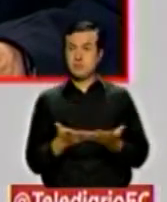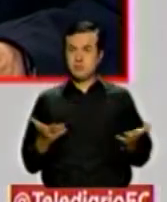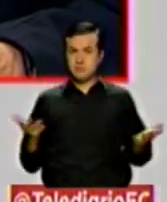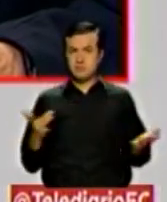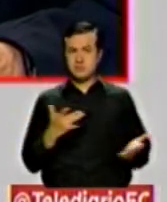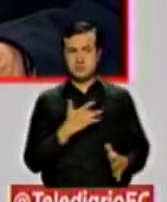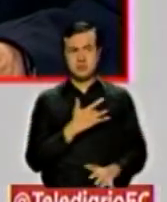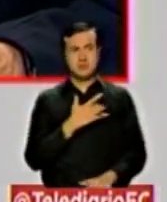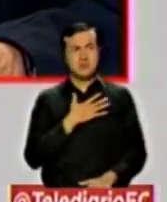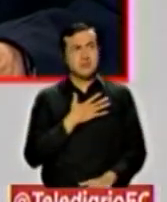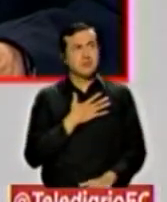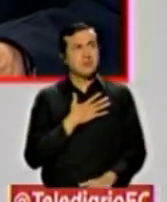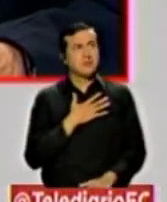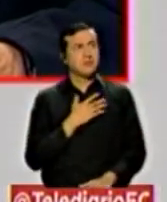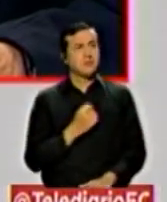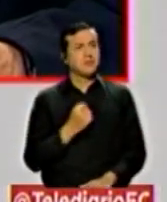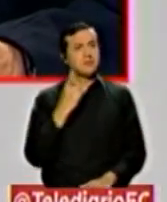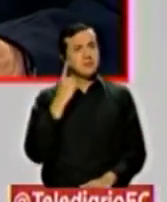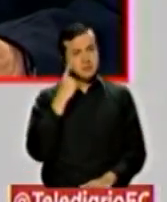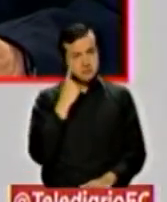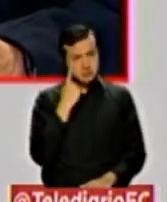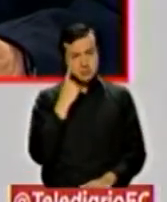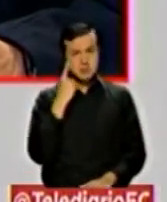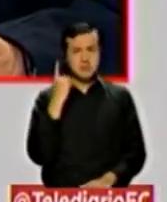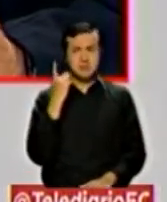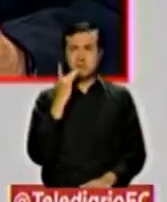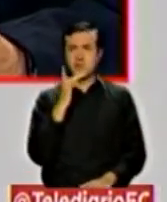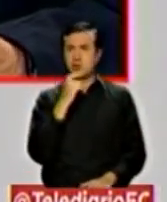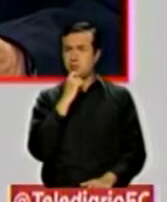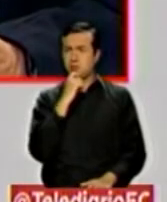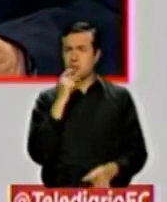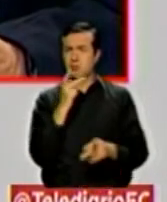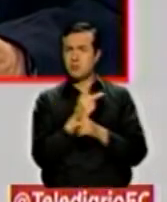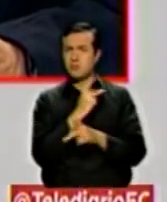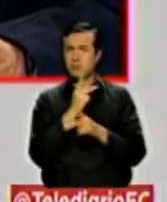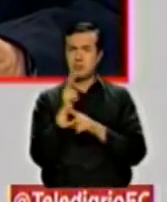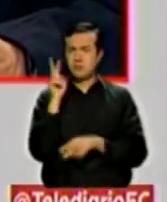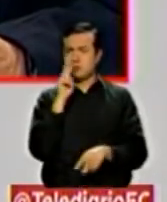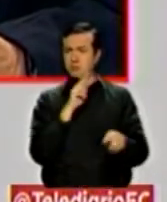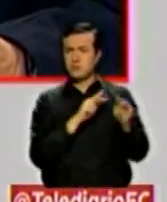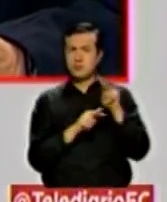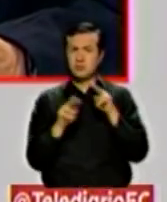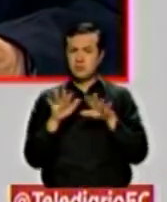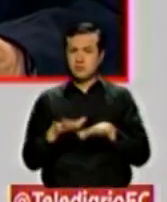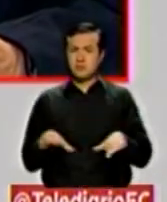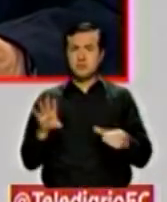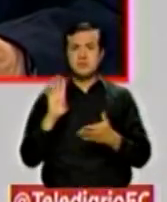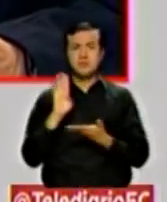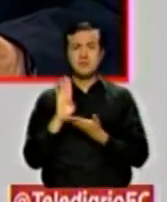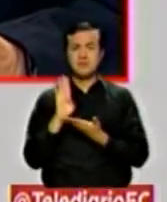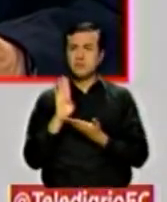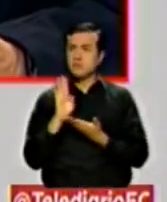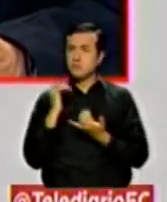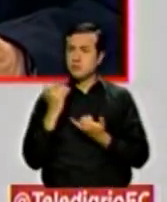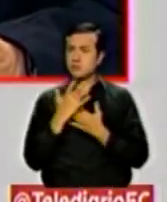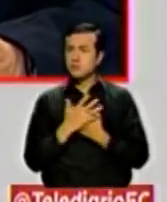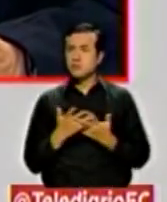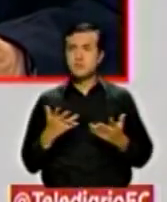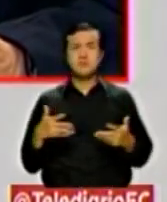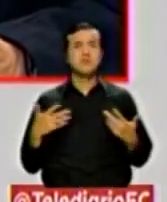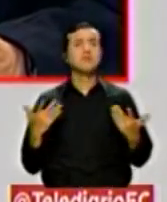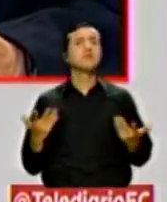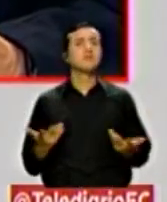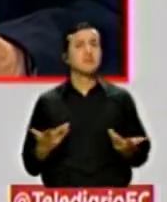llena de sospechas de cosas más graves cuando en el IES ahora parece